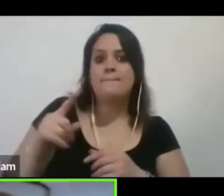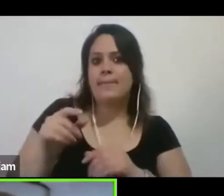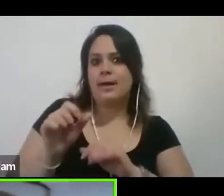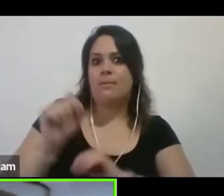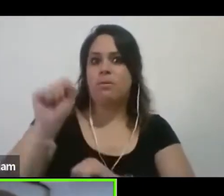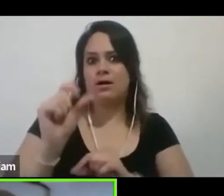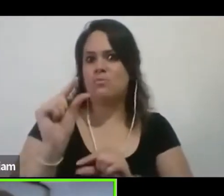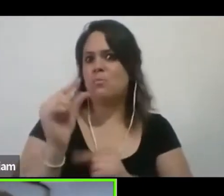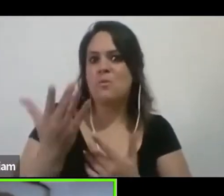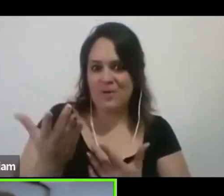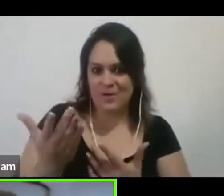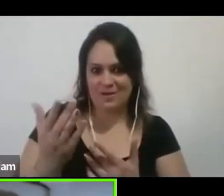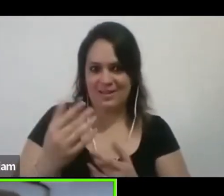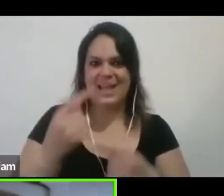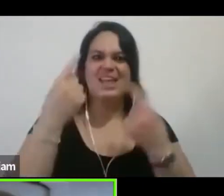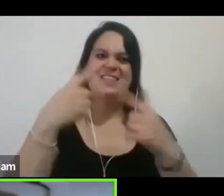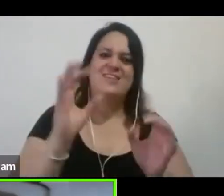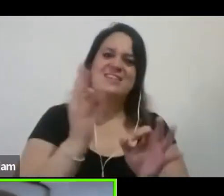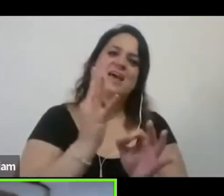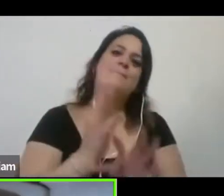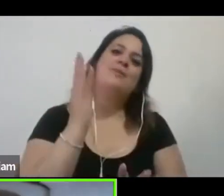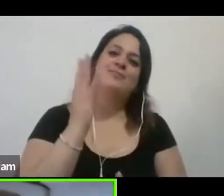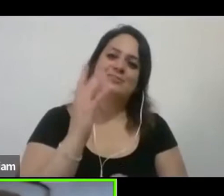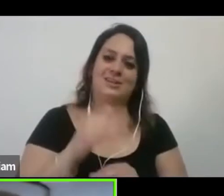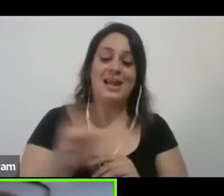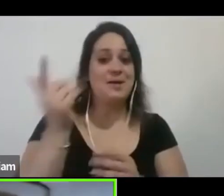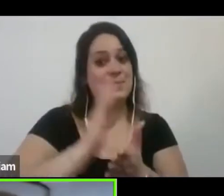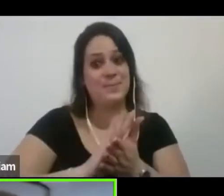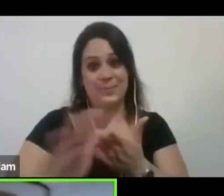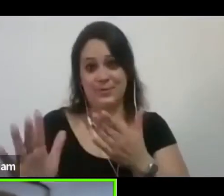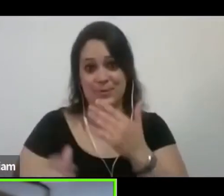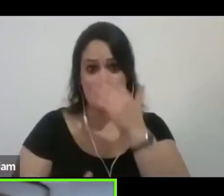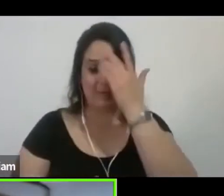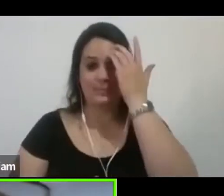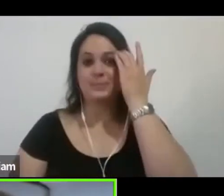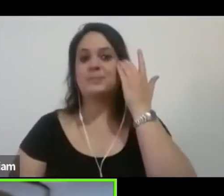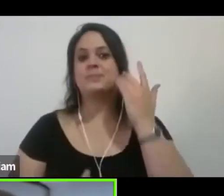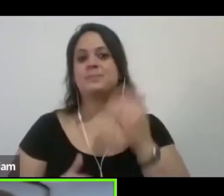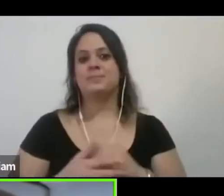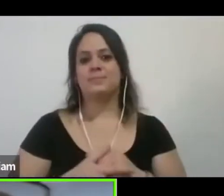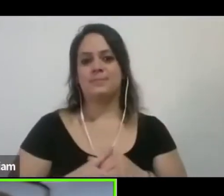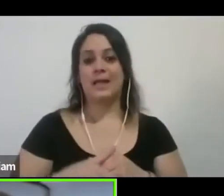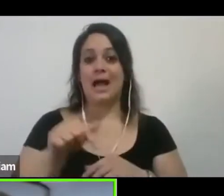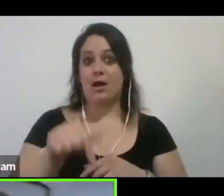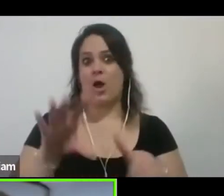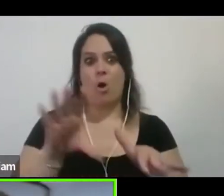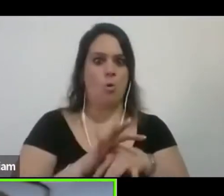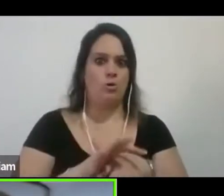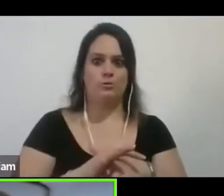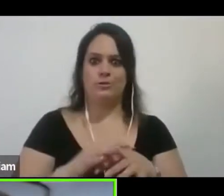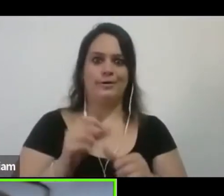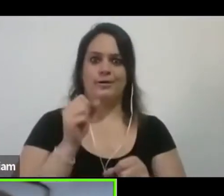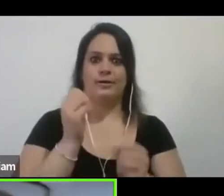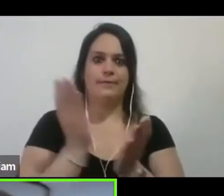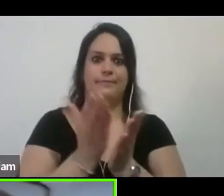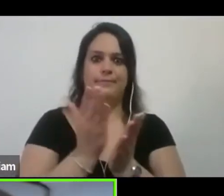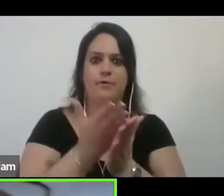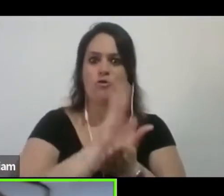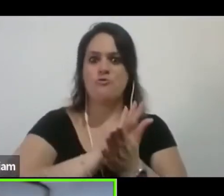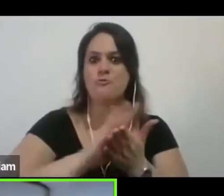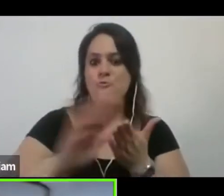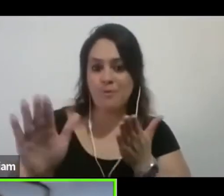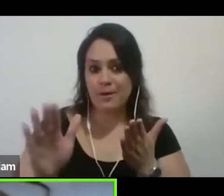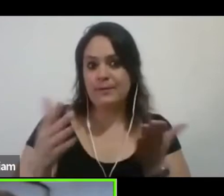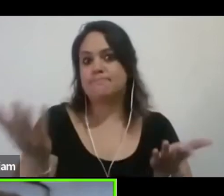otras, profesiones, es muy nueva. Al ser nueva, por ahí, al